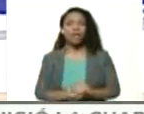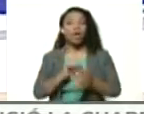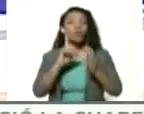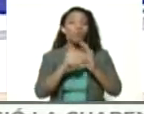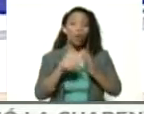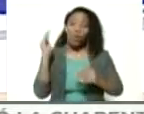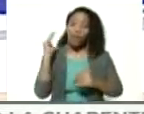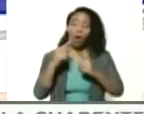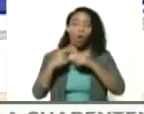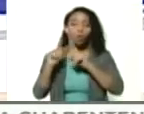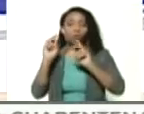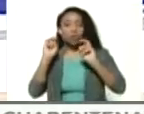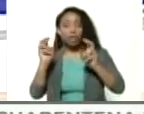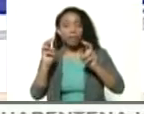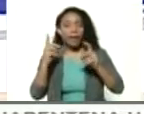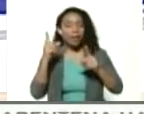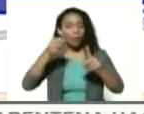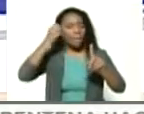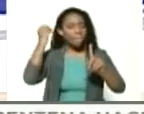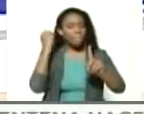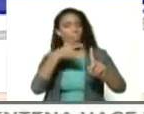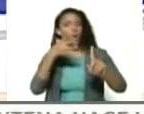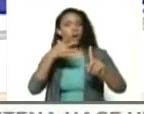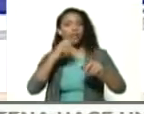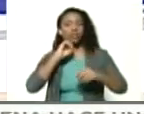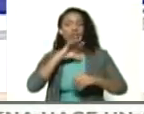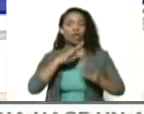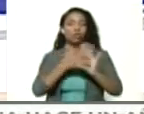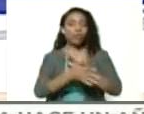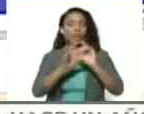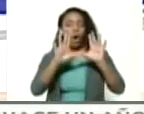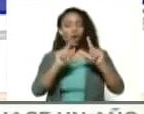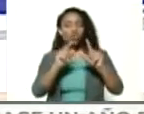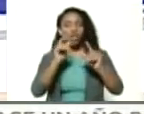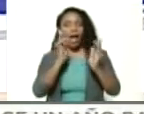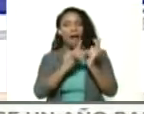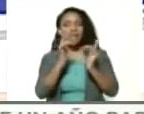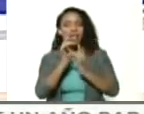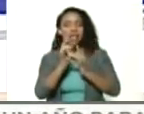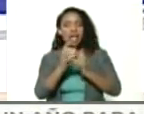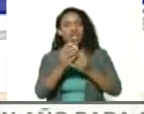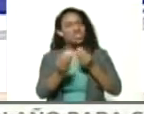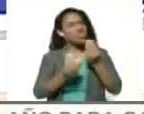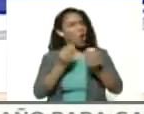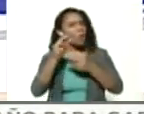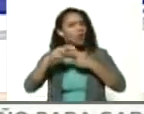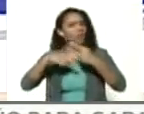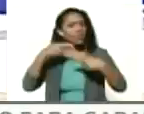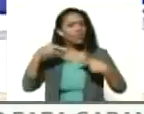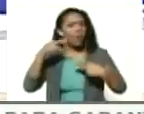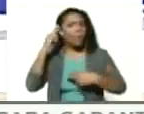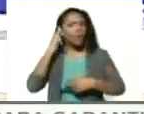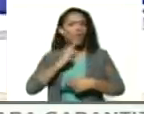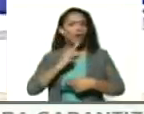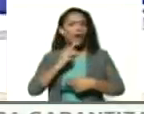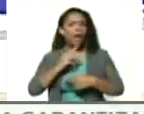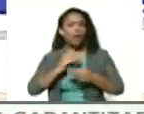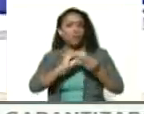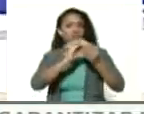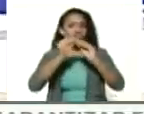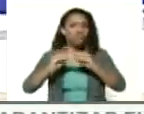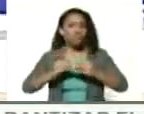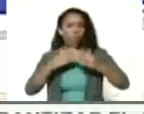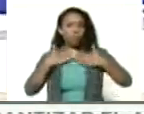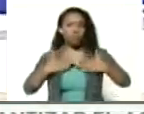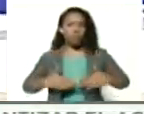otro elemento que son los impactos históricos del 11 de abril y cómo la revolución bolivariana se arma de un